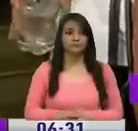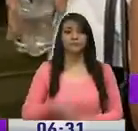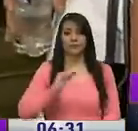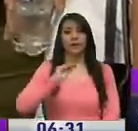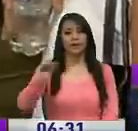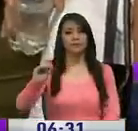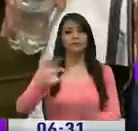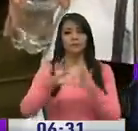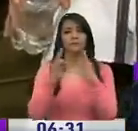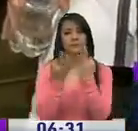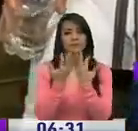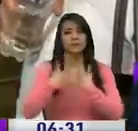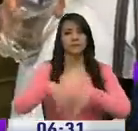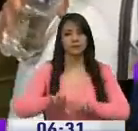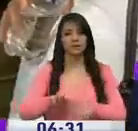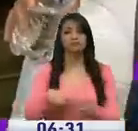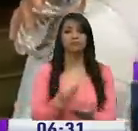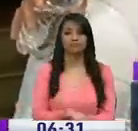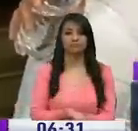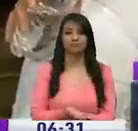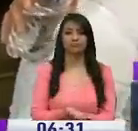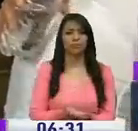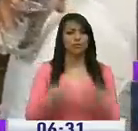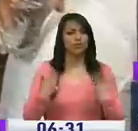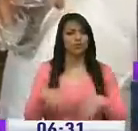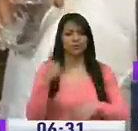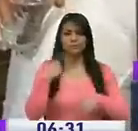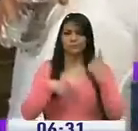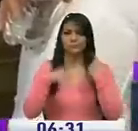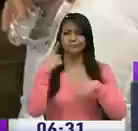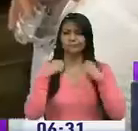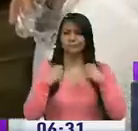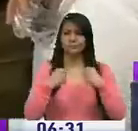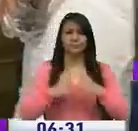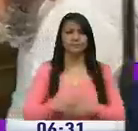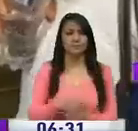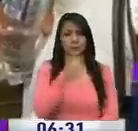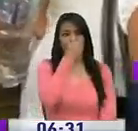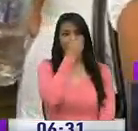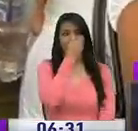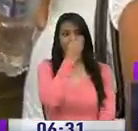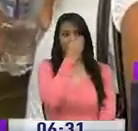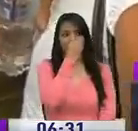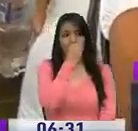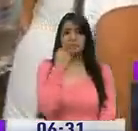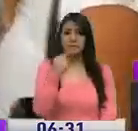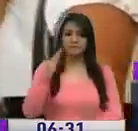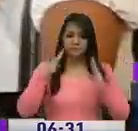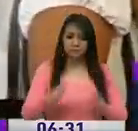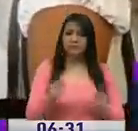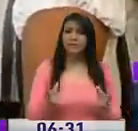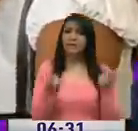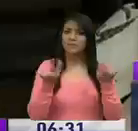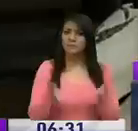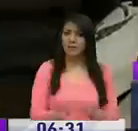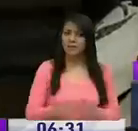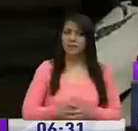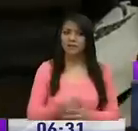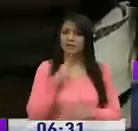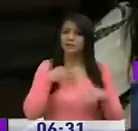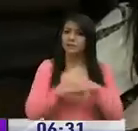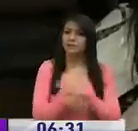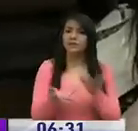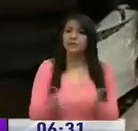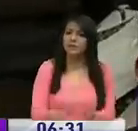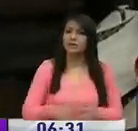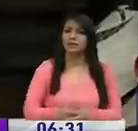familiares Quienes se hicieron presentes en la escena del hecho es que dice que no ha tenido los primeros auxilios porque no han dejado ingresar y